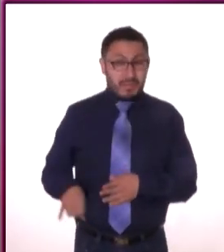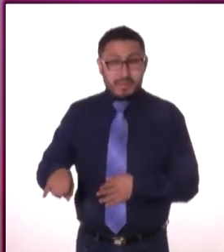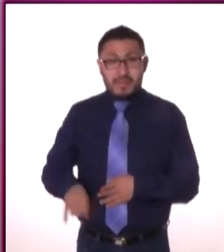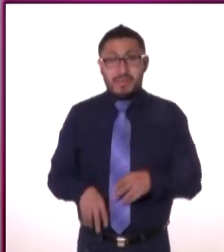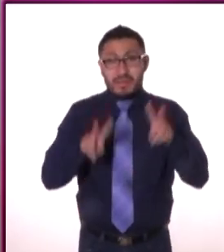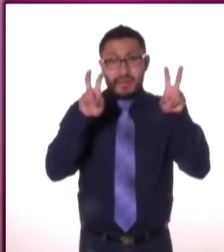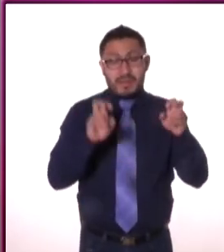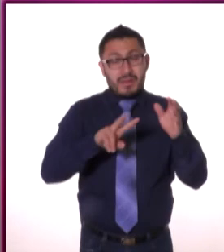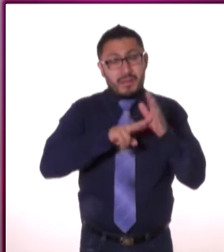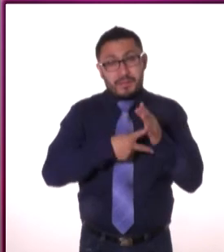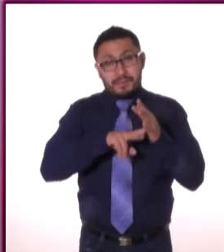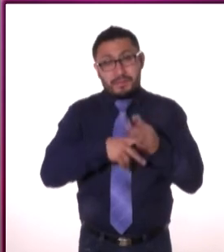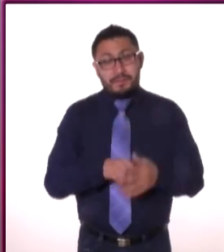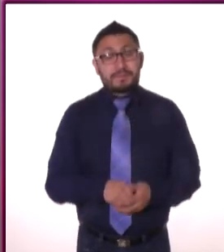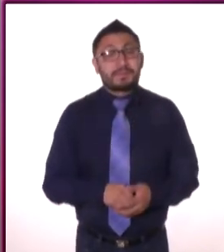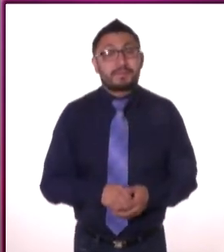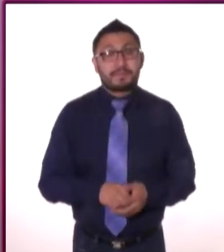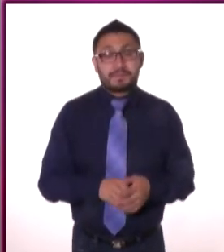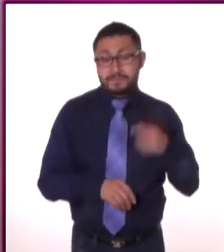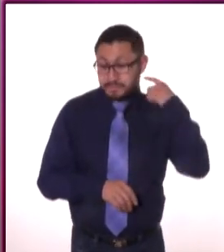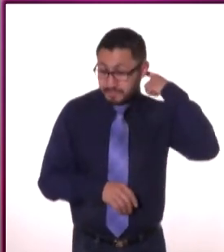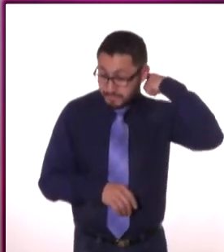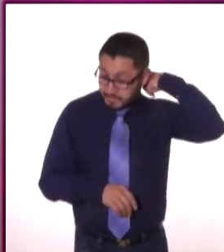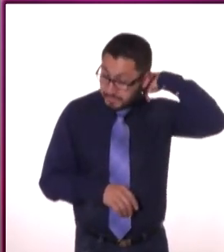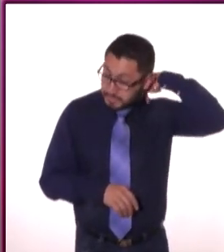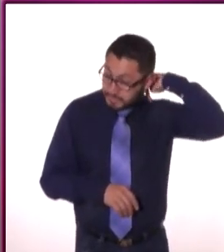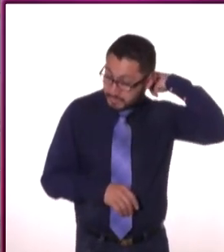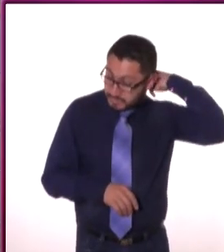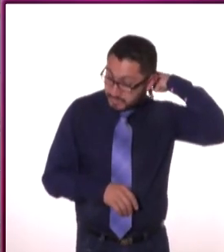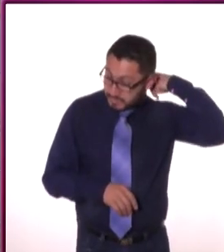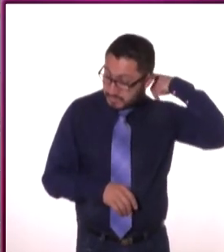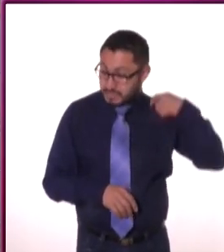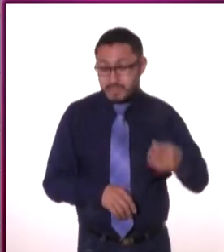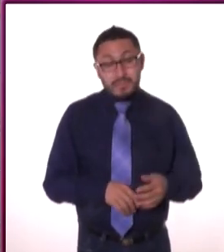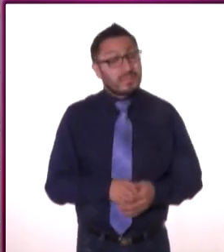sobre todo si se están interesando por esto de la arquitectura?